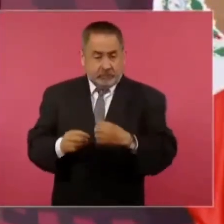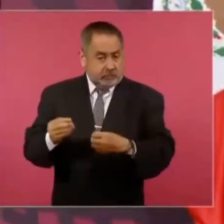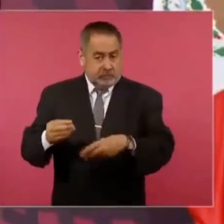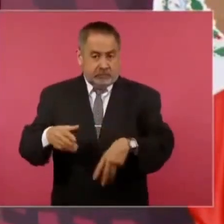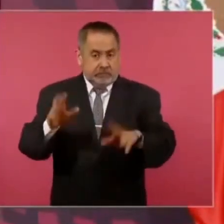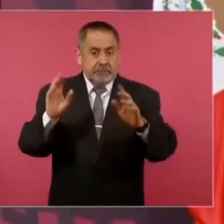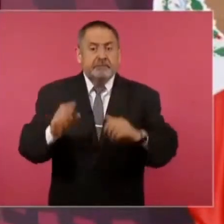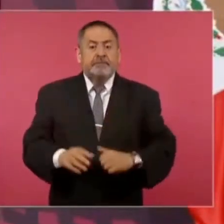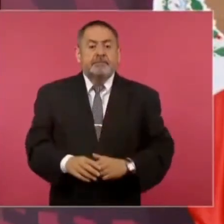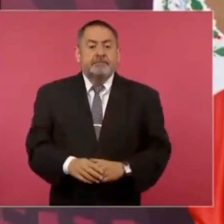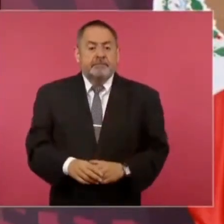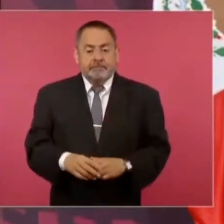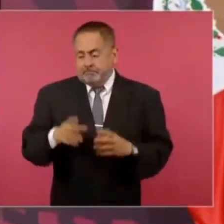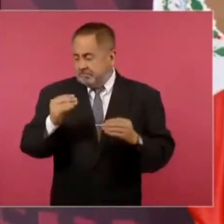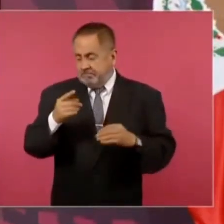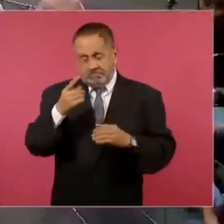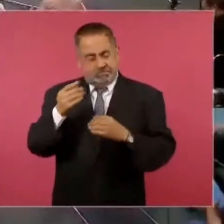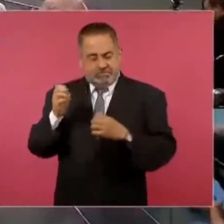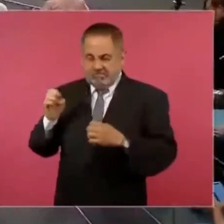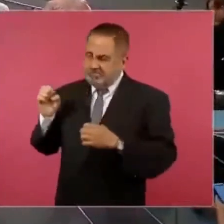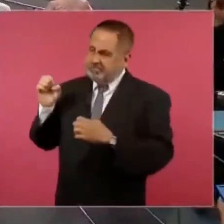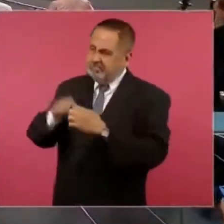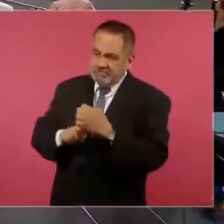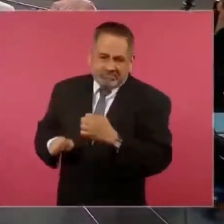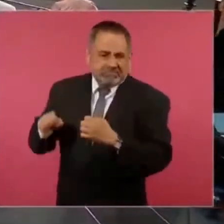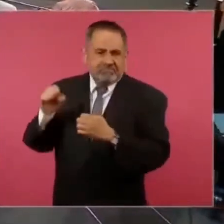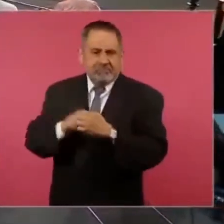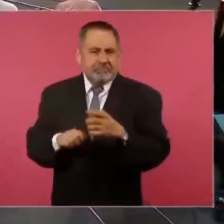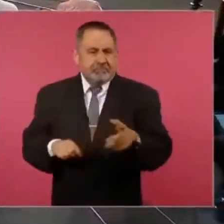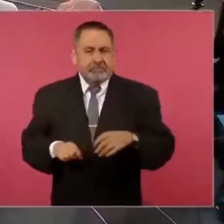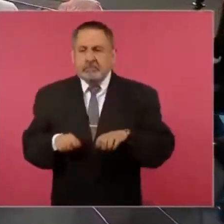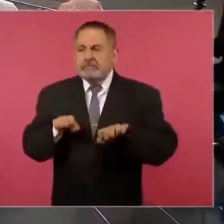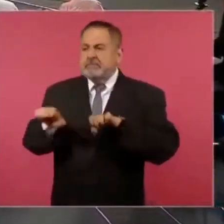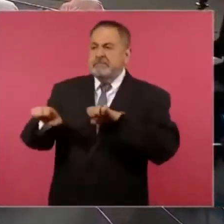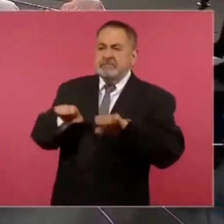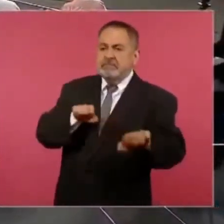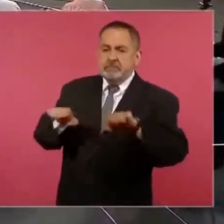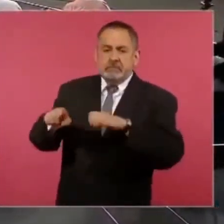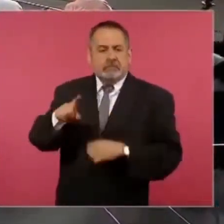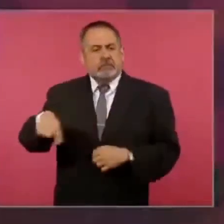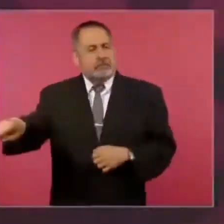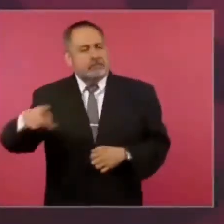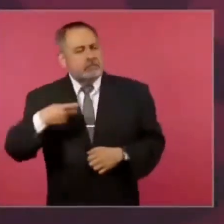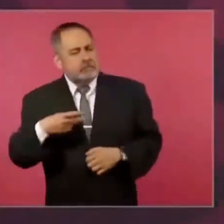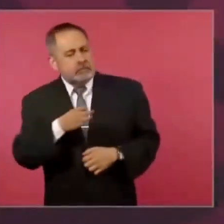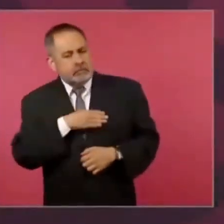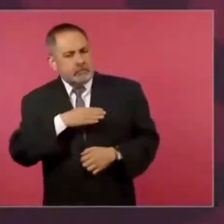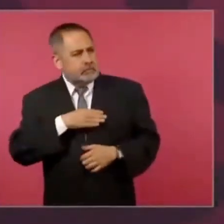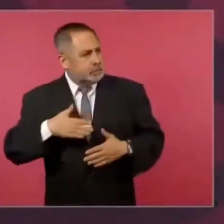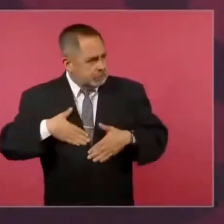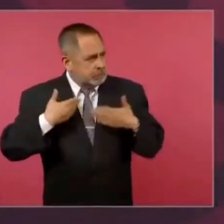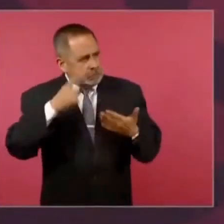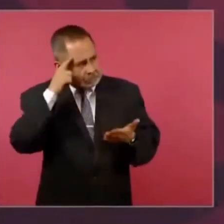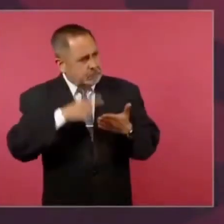pero muchísimo, y a mucha gente buena que creyó